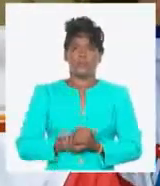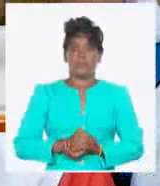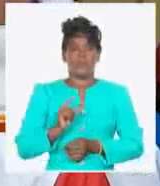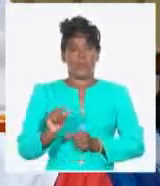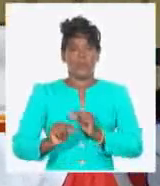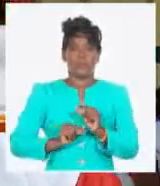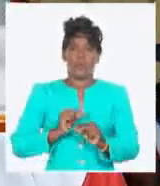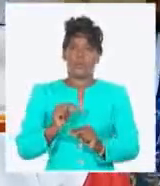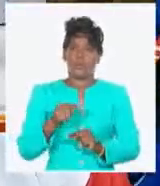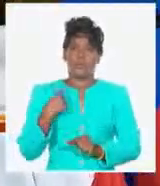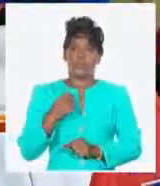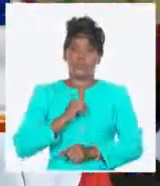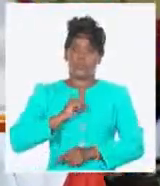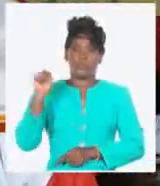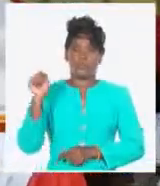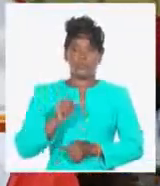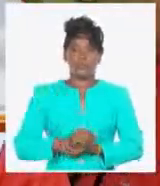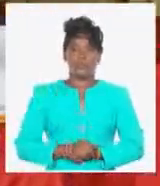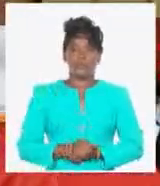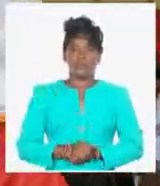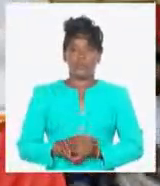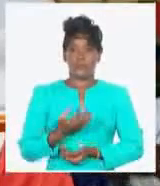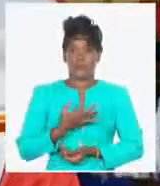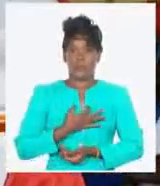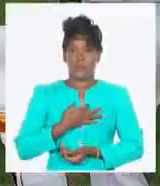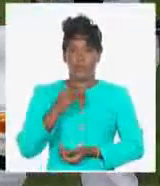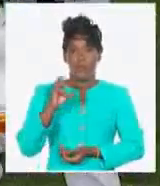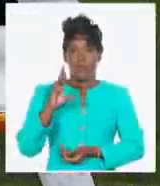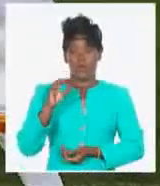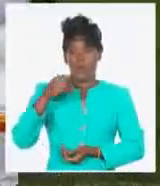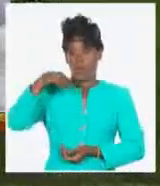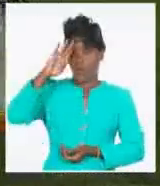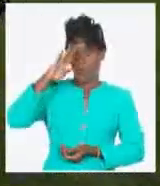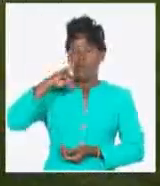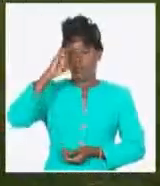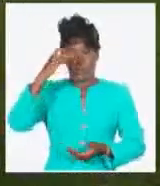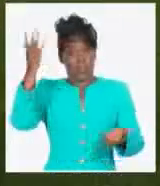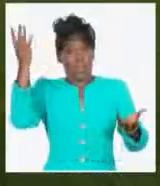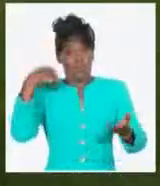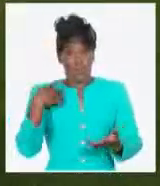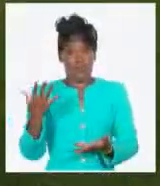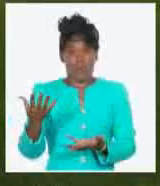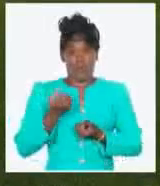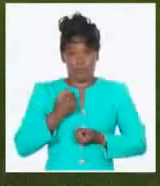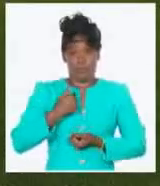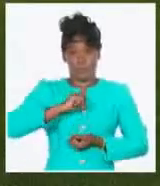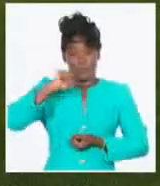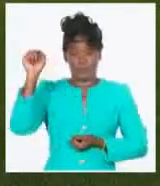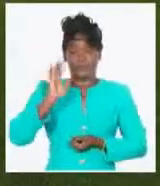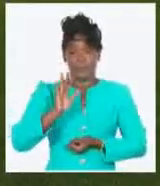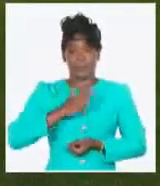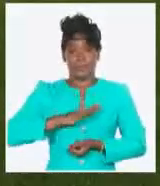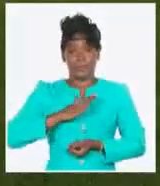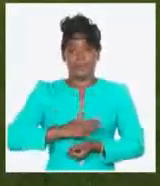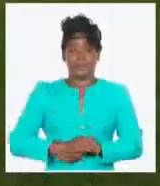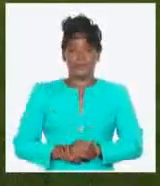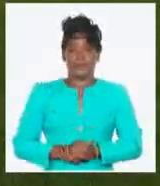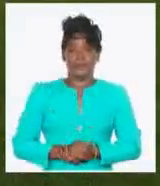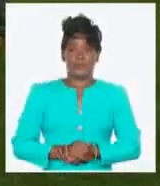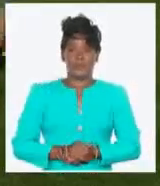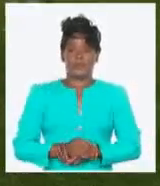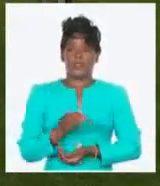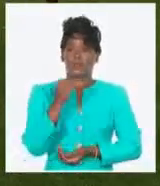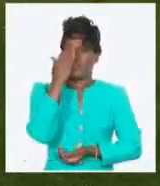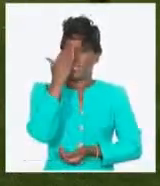que ganamos. ¿Se va el oro para Cuba? Sí, claro, seguro, estamos en eso. No, me siento súper contento, gracias a